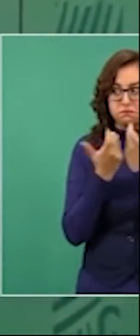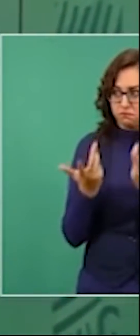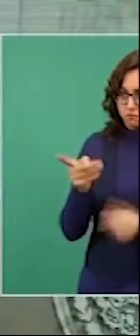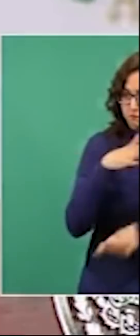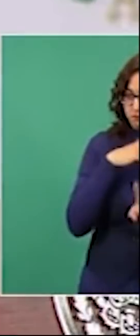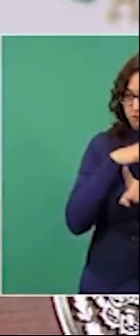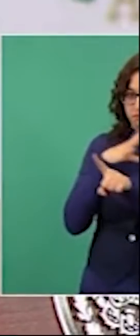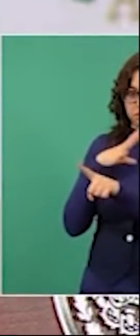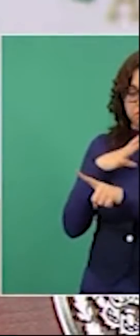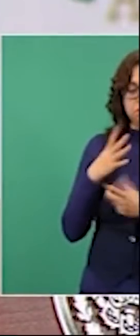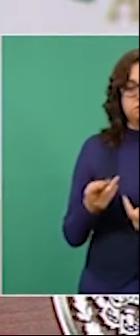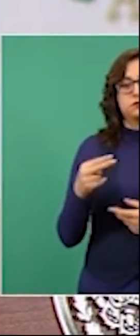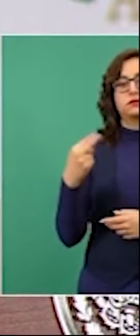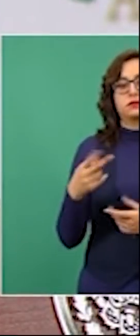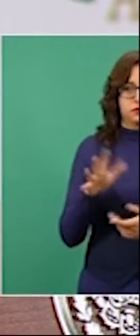se conocía como pueblo.